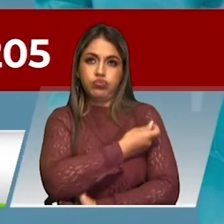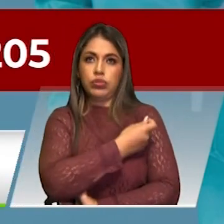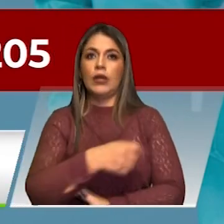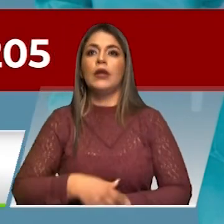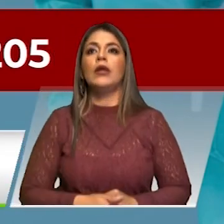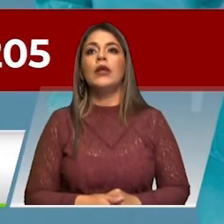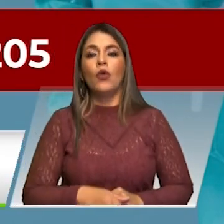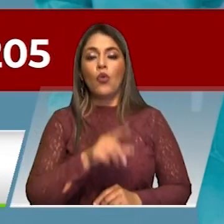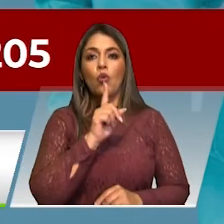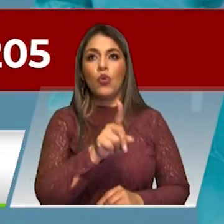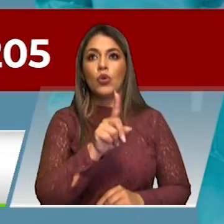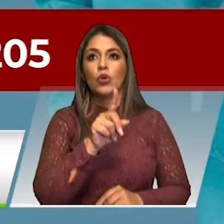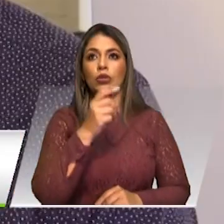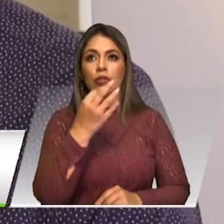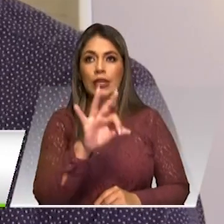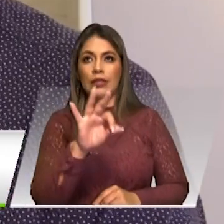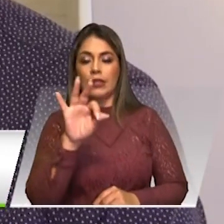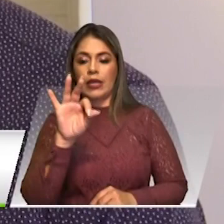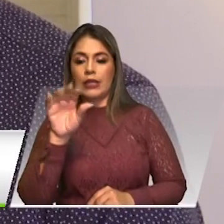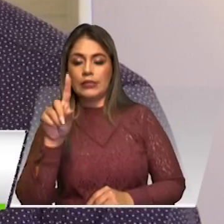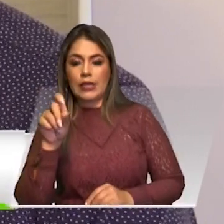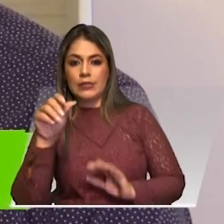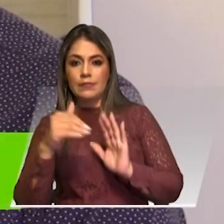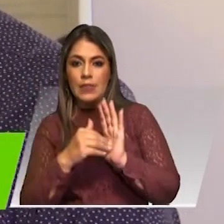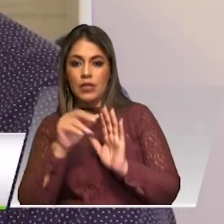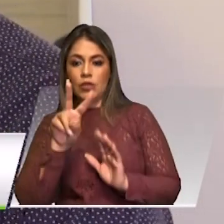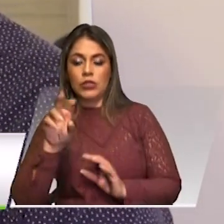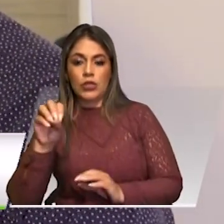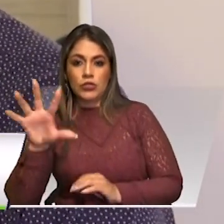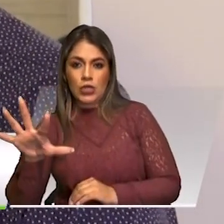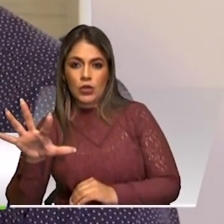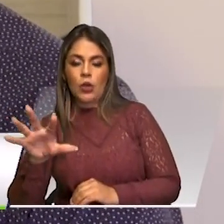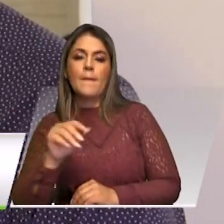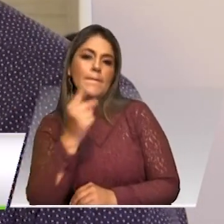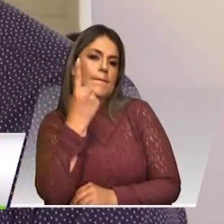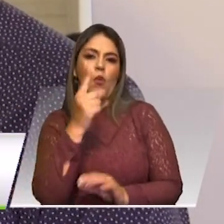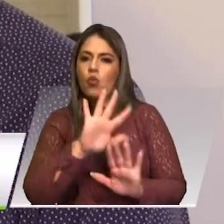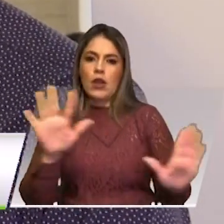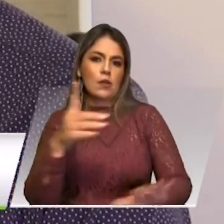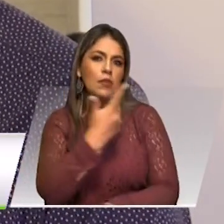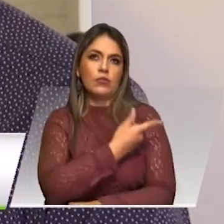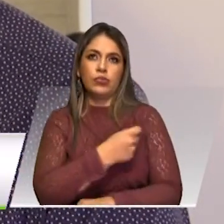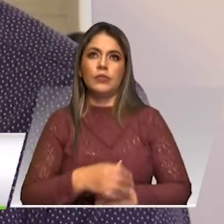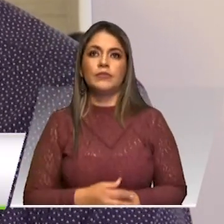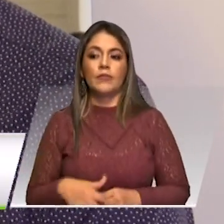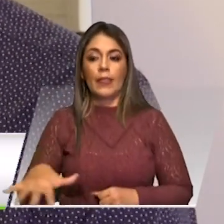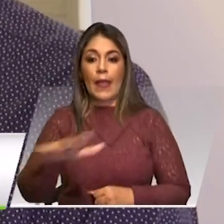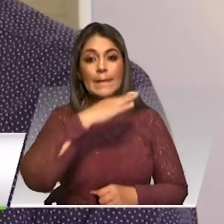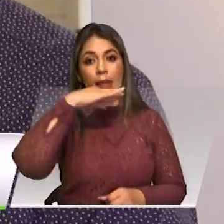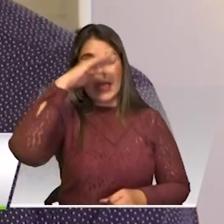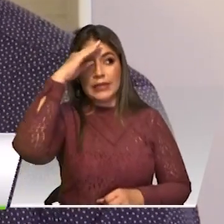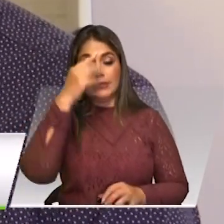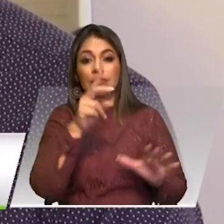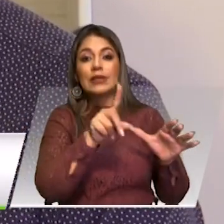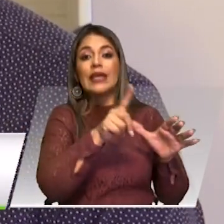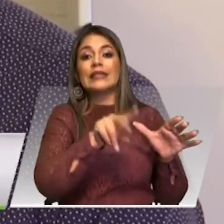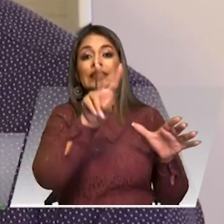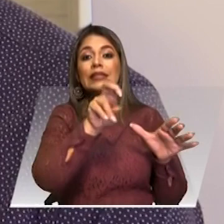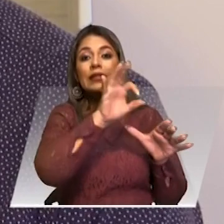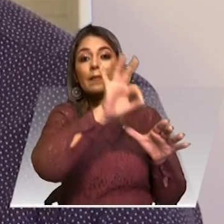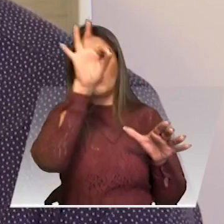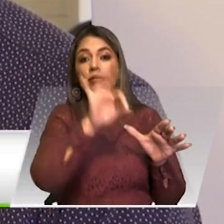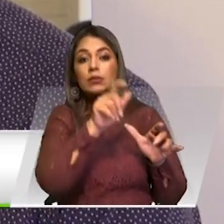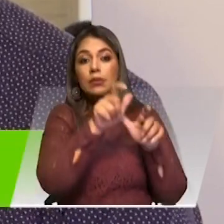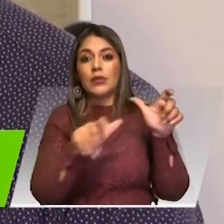205 únicas dosis eso equivale al 17 por ciento de la población de medellín si completamos los